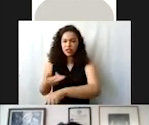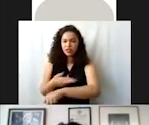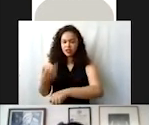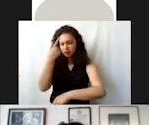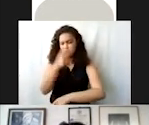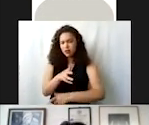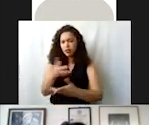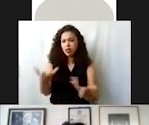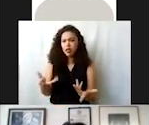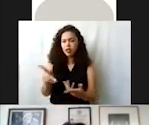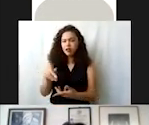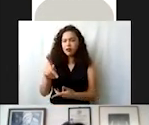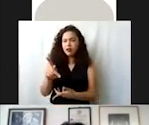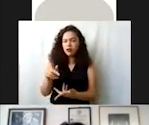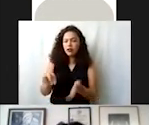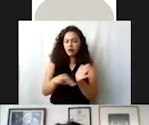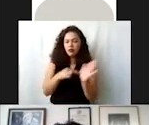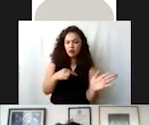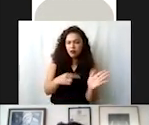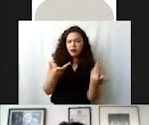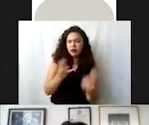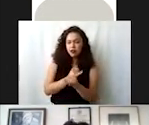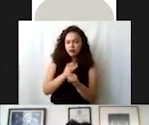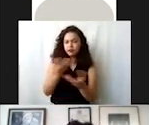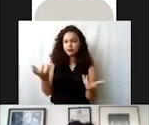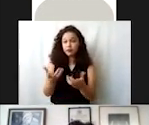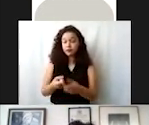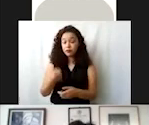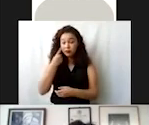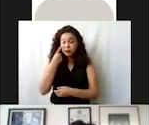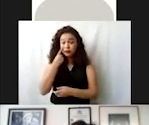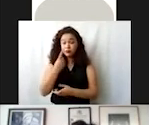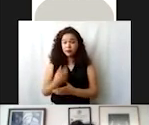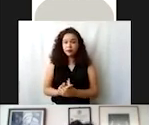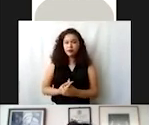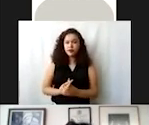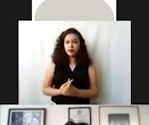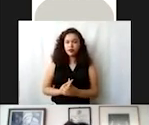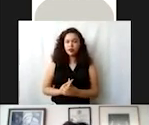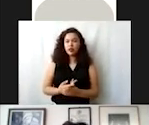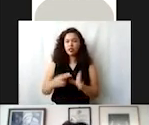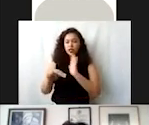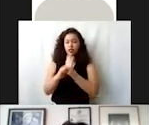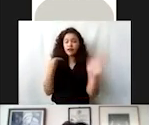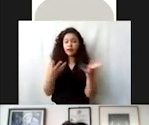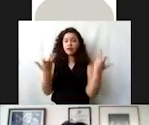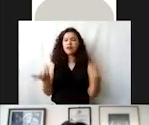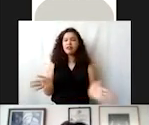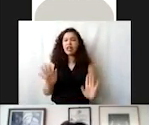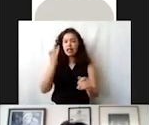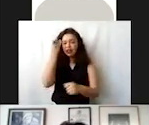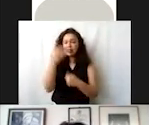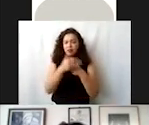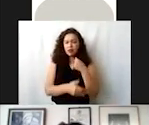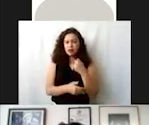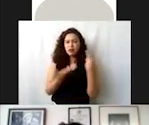portal, tener nuestras firmas. ¿Sí? Ojo, no hay que dejar que nuestras firmas se venzan. ¿Sí? Hoy en día